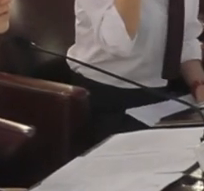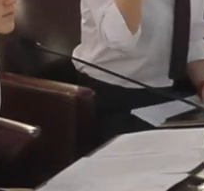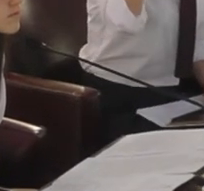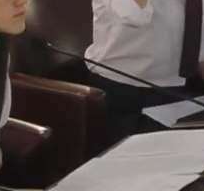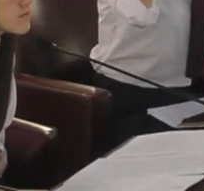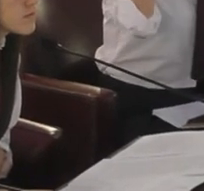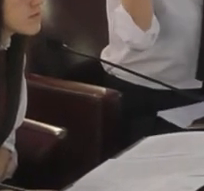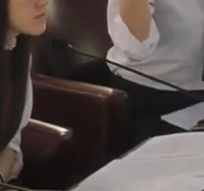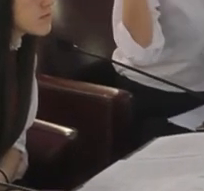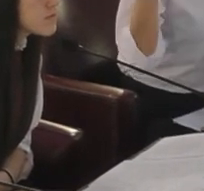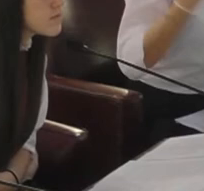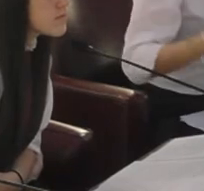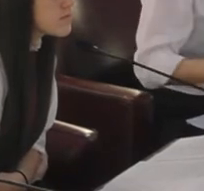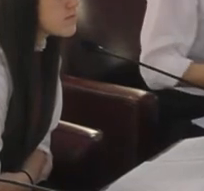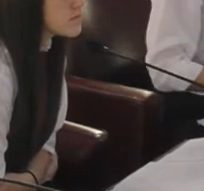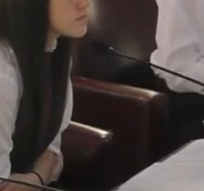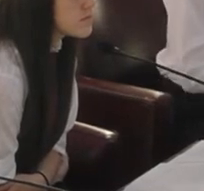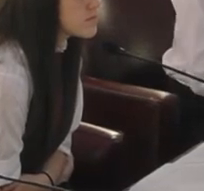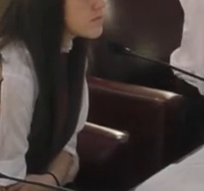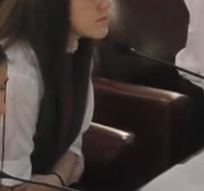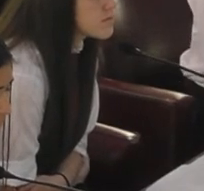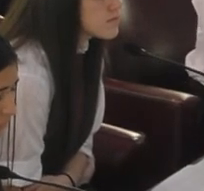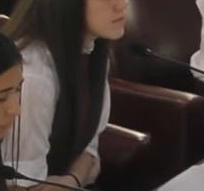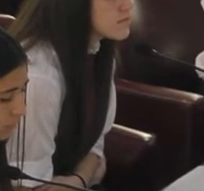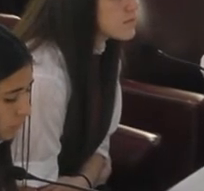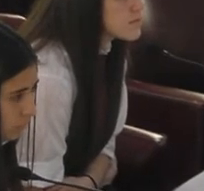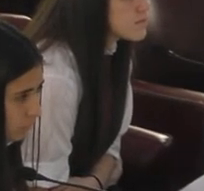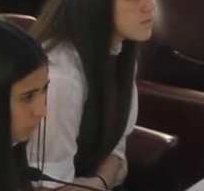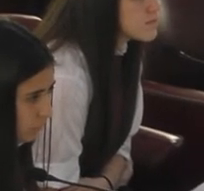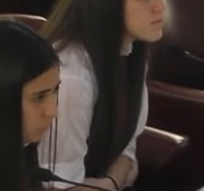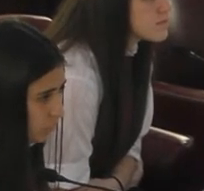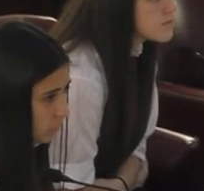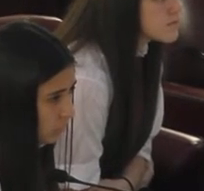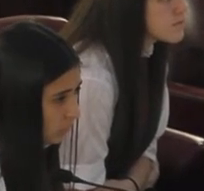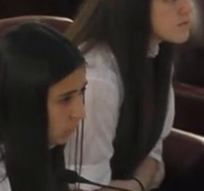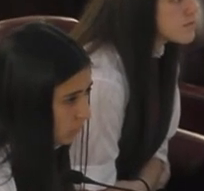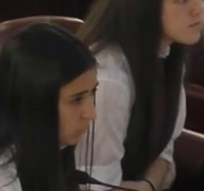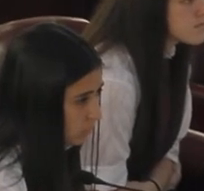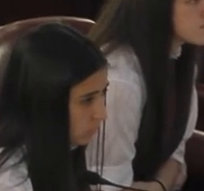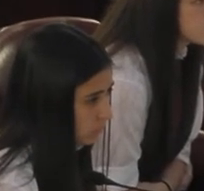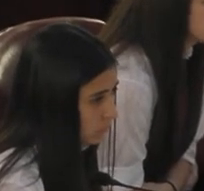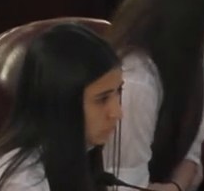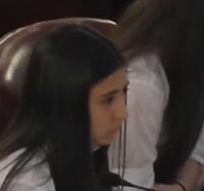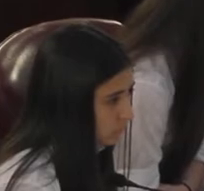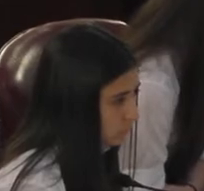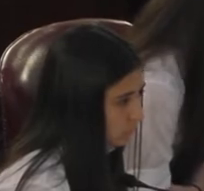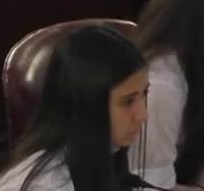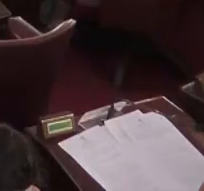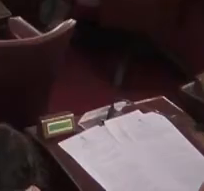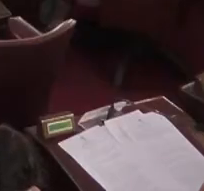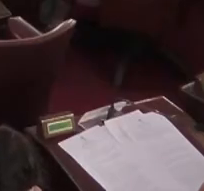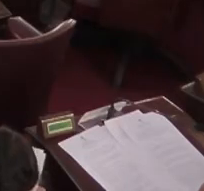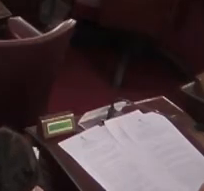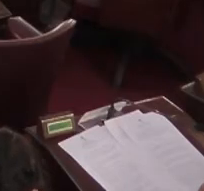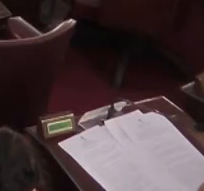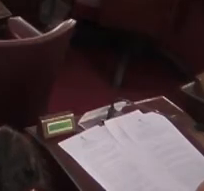Chicos, fíjense que en cada una de las bancas tienen todos los proyectos. Hay dos proyectos por escuela. Hay seis proyectos. Deberían tener esas